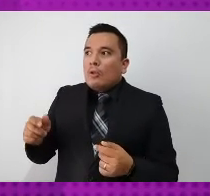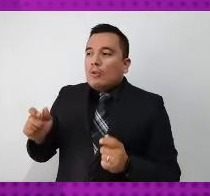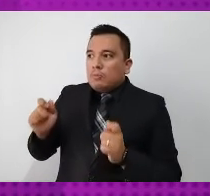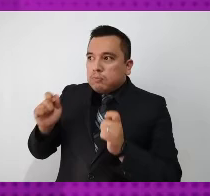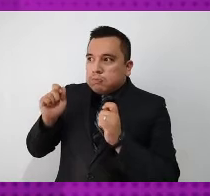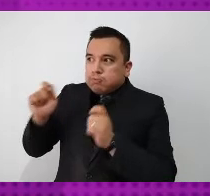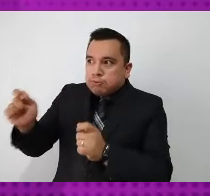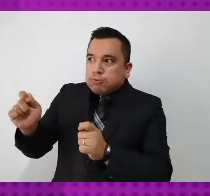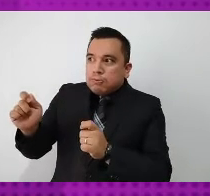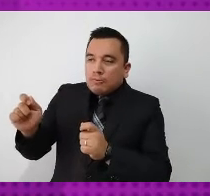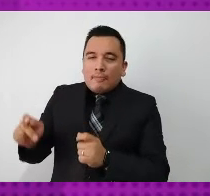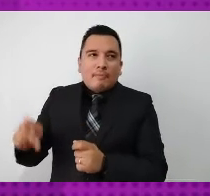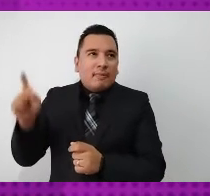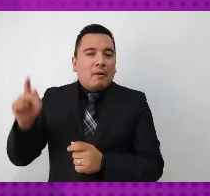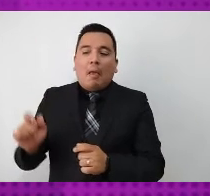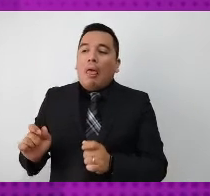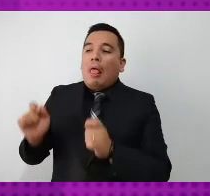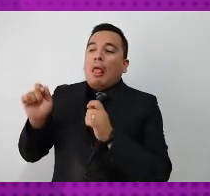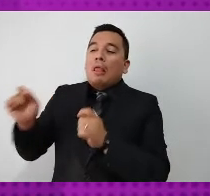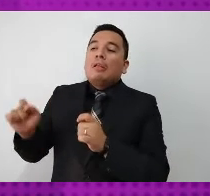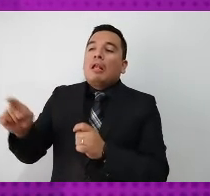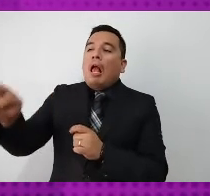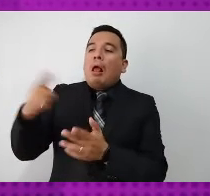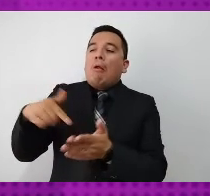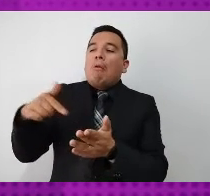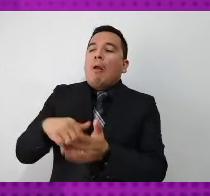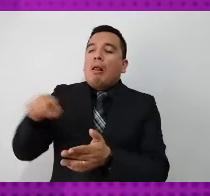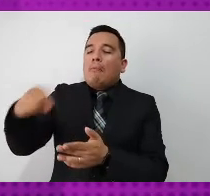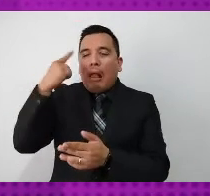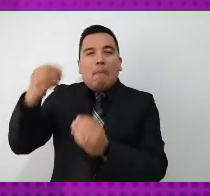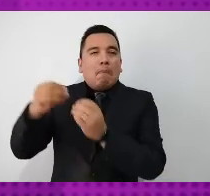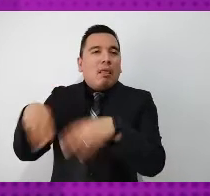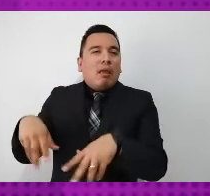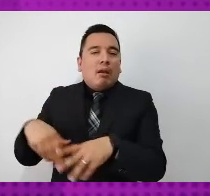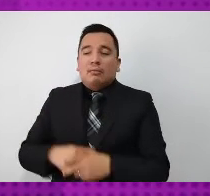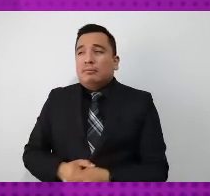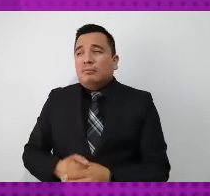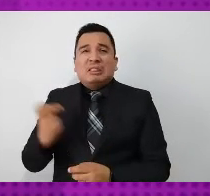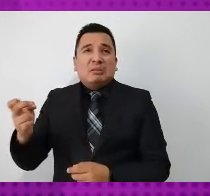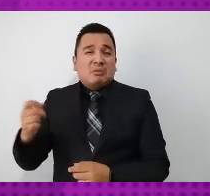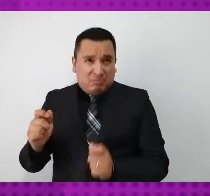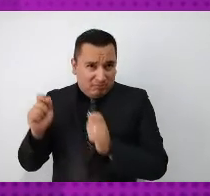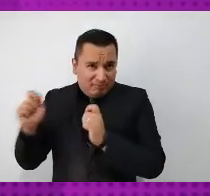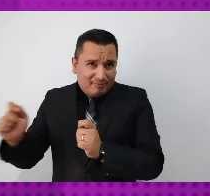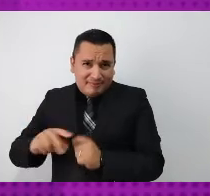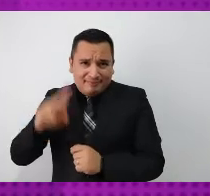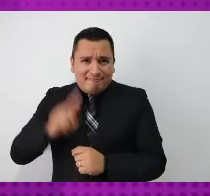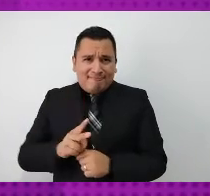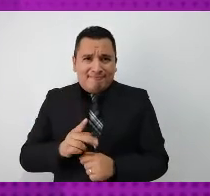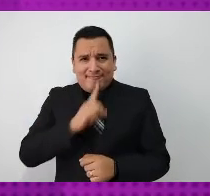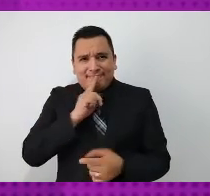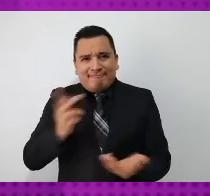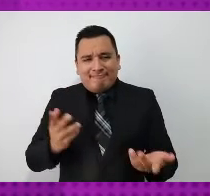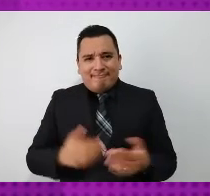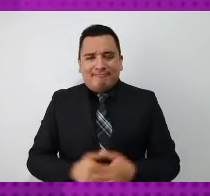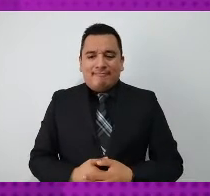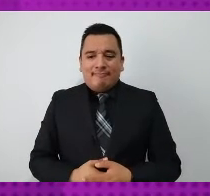atender pues termina generando de toda esa exclusión marginación y discriminación